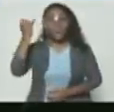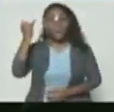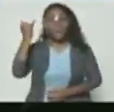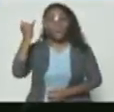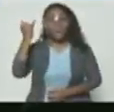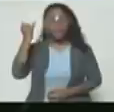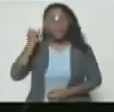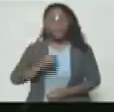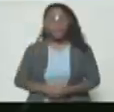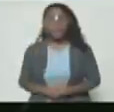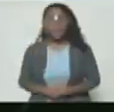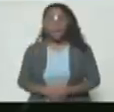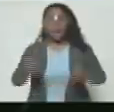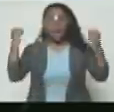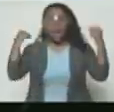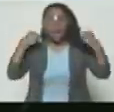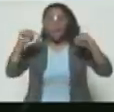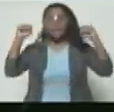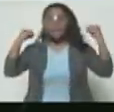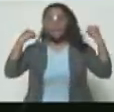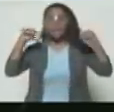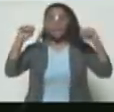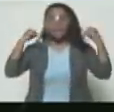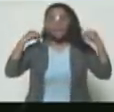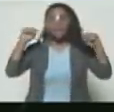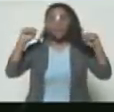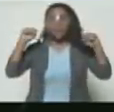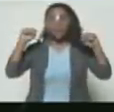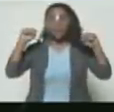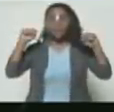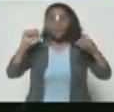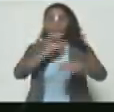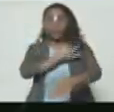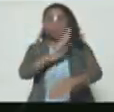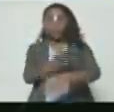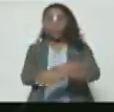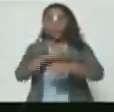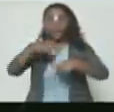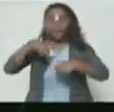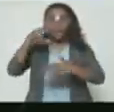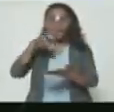impronta al ejercicio de los poderes del Estado.